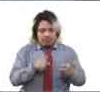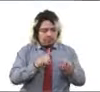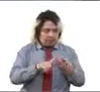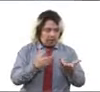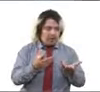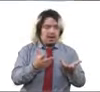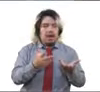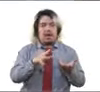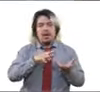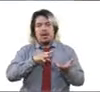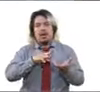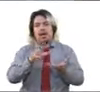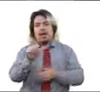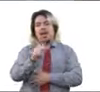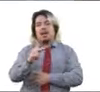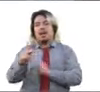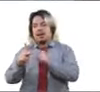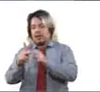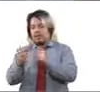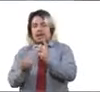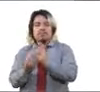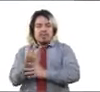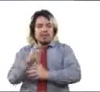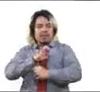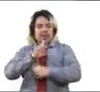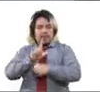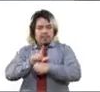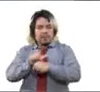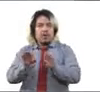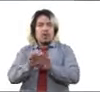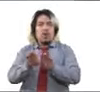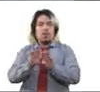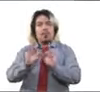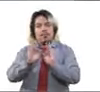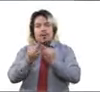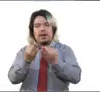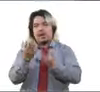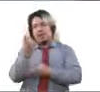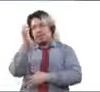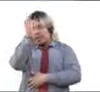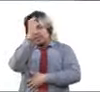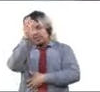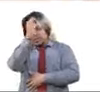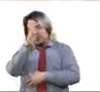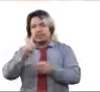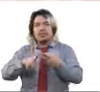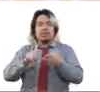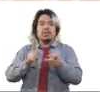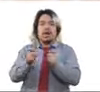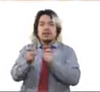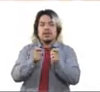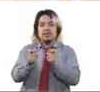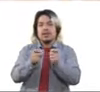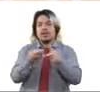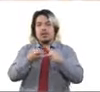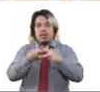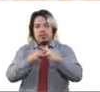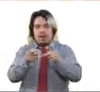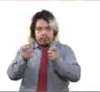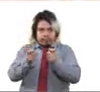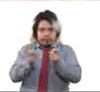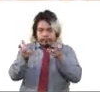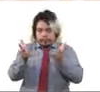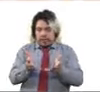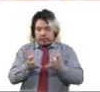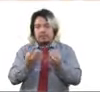también para algunas carreras como ciencia de datos, como contaduría y finanzas, donde también nuestros y nuestras